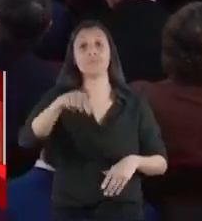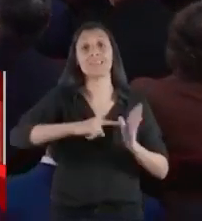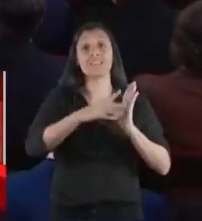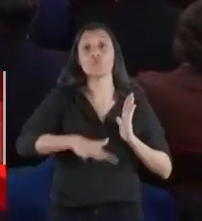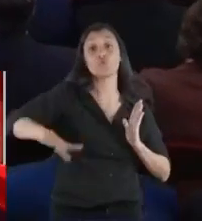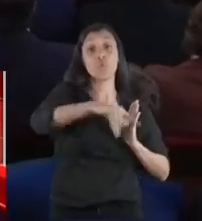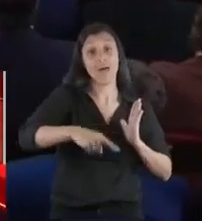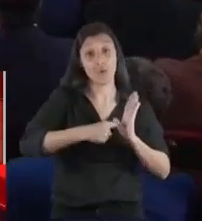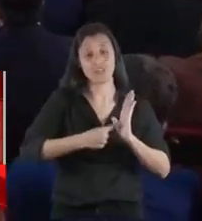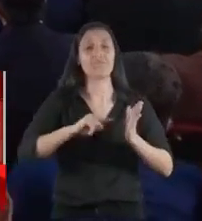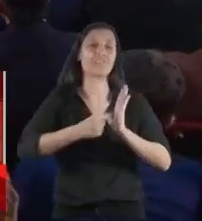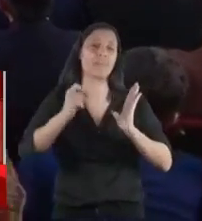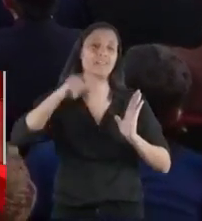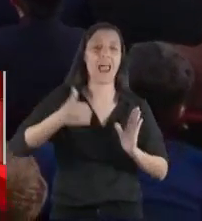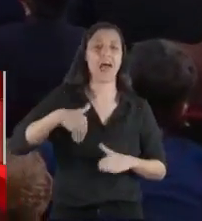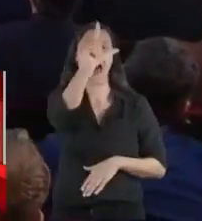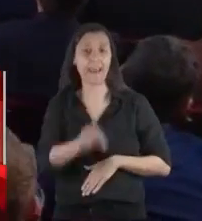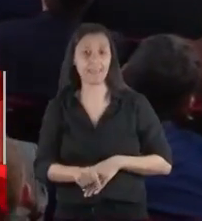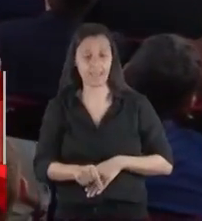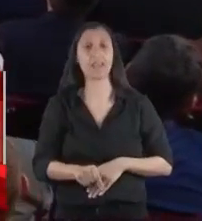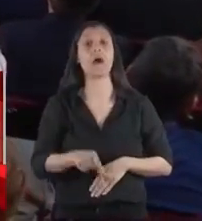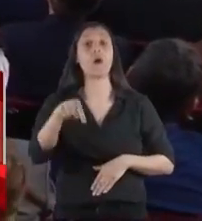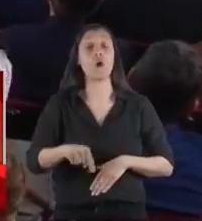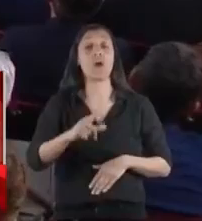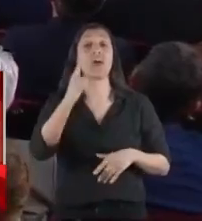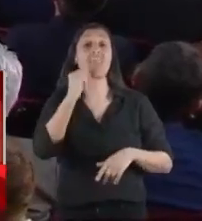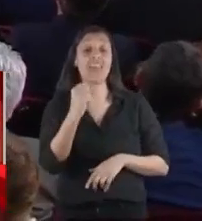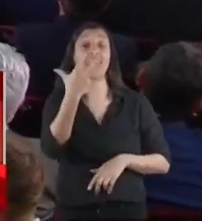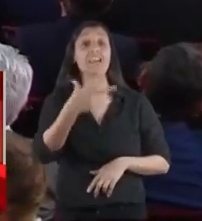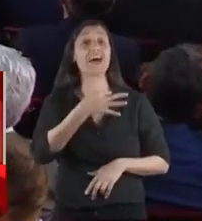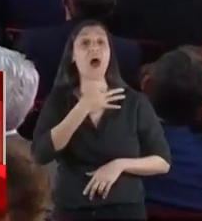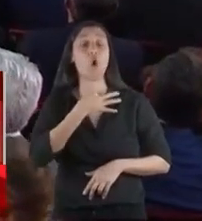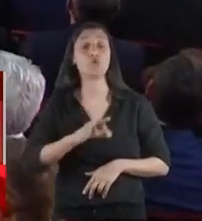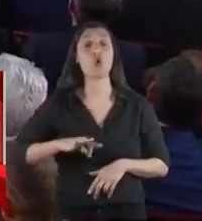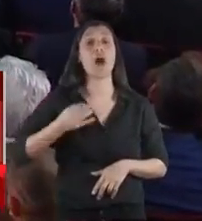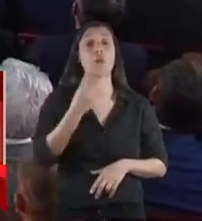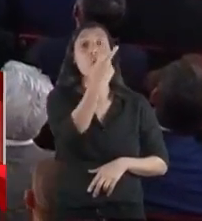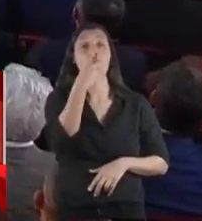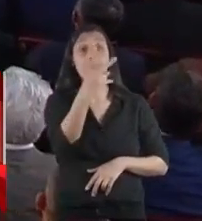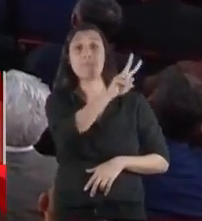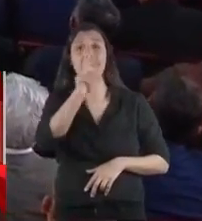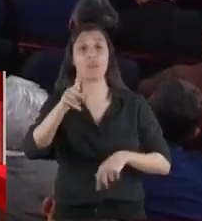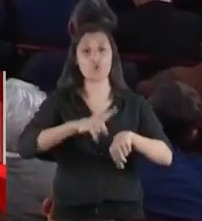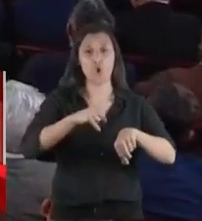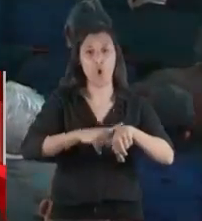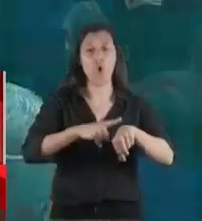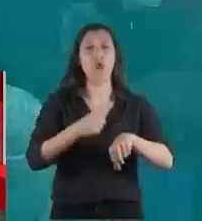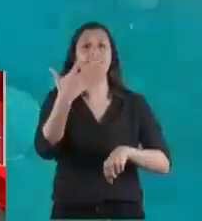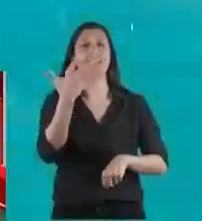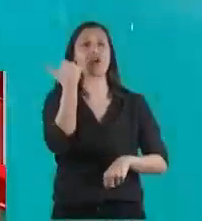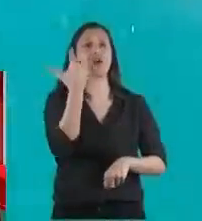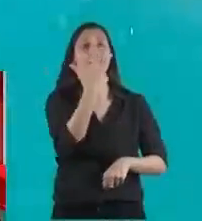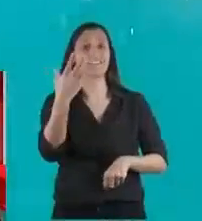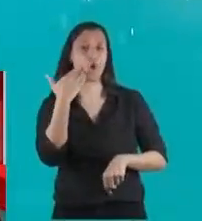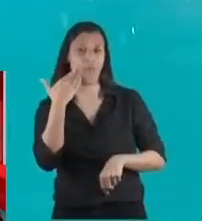Buenos Aires, capital de la República Argentina, a los 3 días del mes de agosto del año 2022, siendo las 17.35